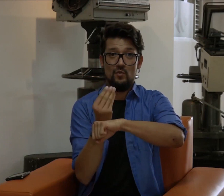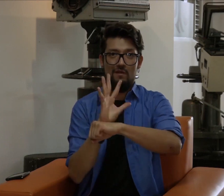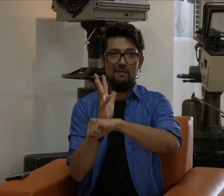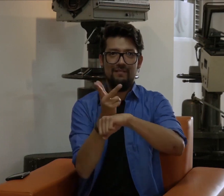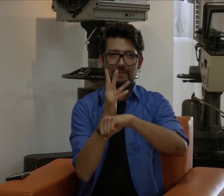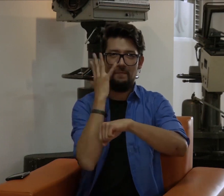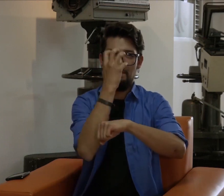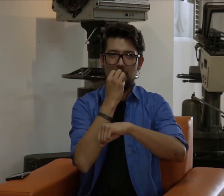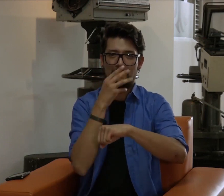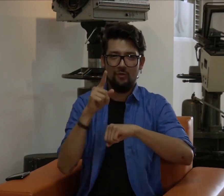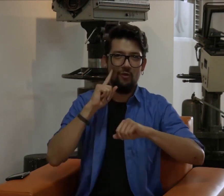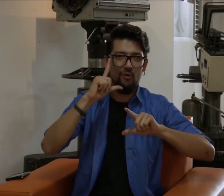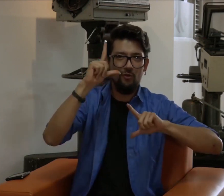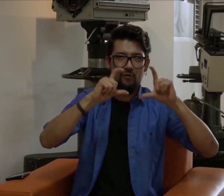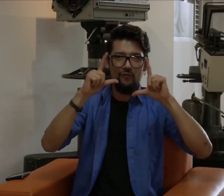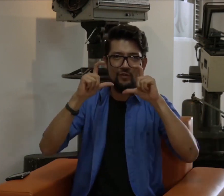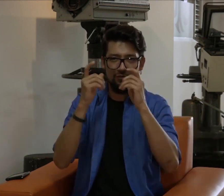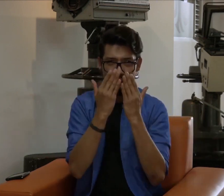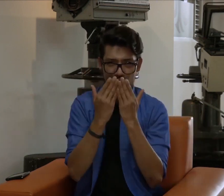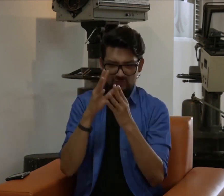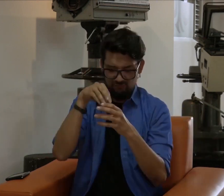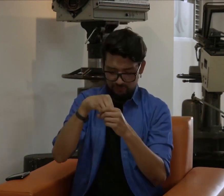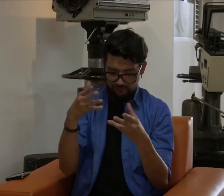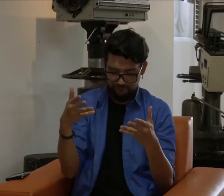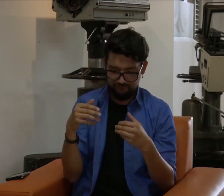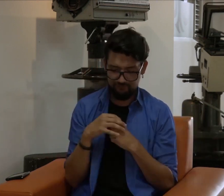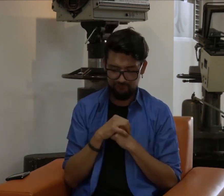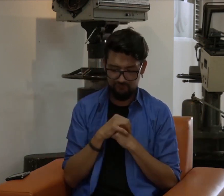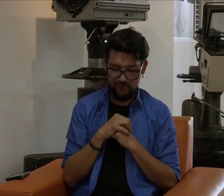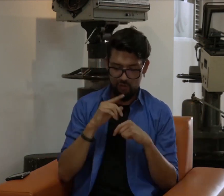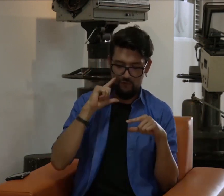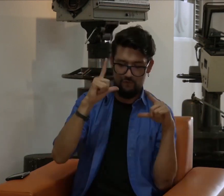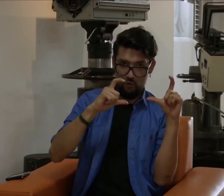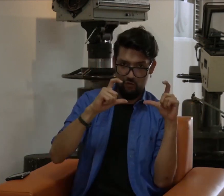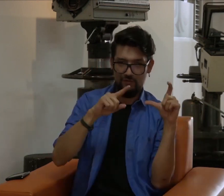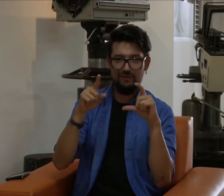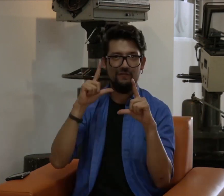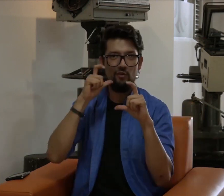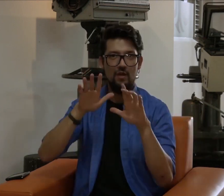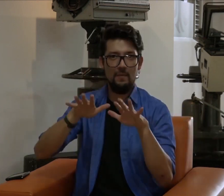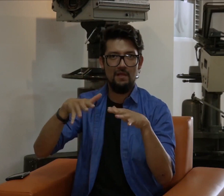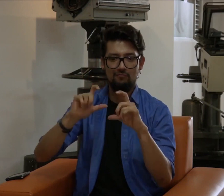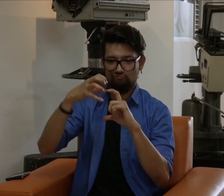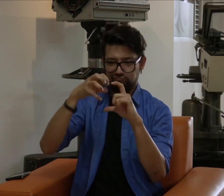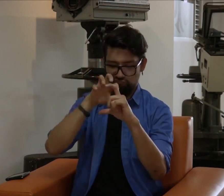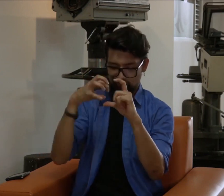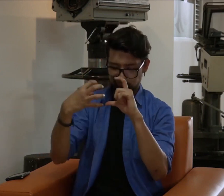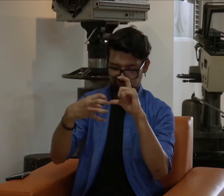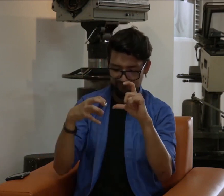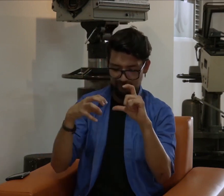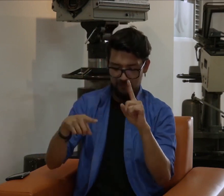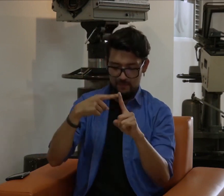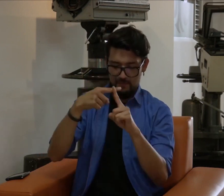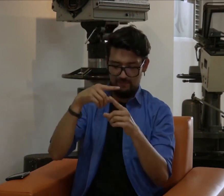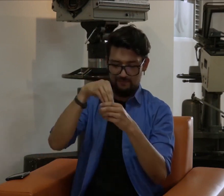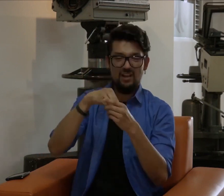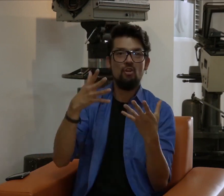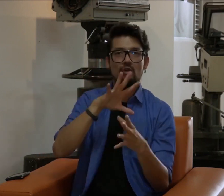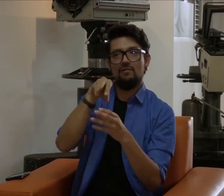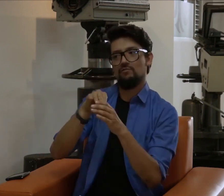12. También ha escrito varios libros de fotografía. 13. Entre estos están... 14.